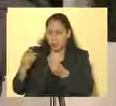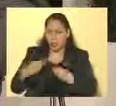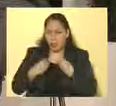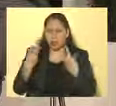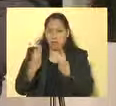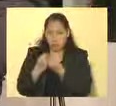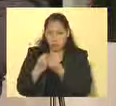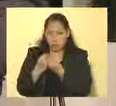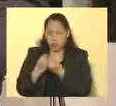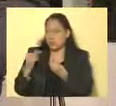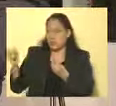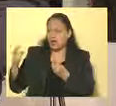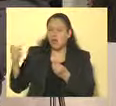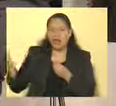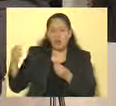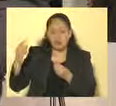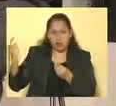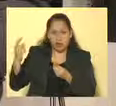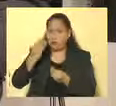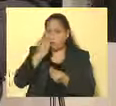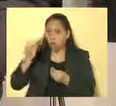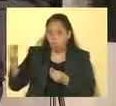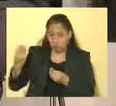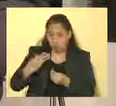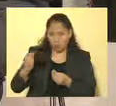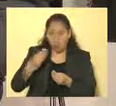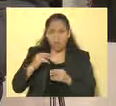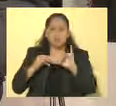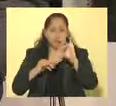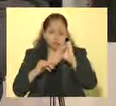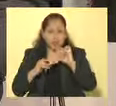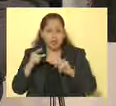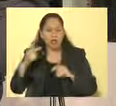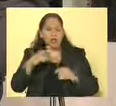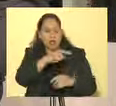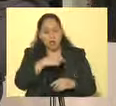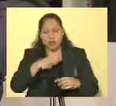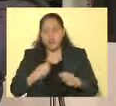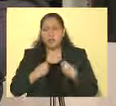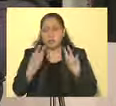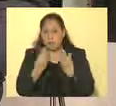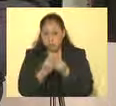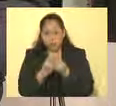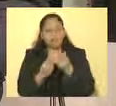juntos? Aunque viva juntos, sí, claro. Claro, aunque vivas junto,